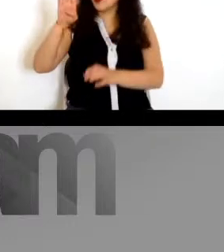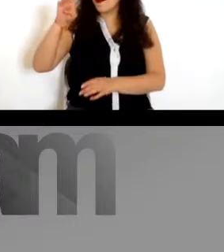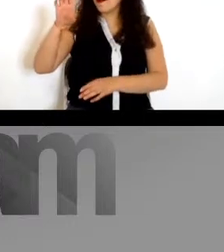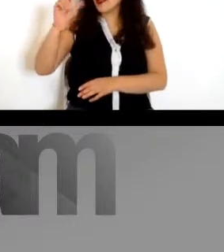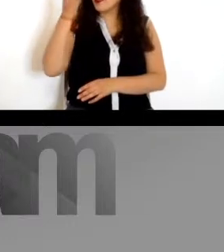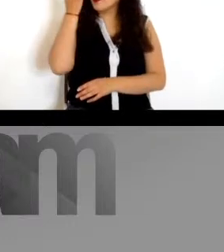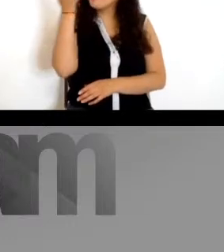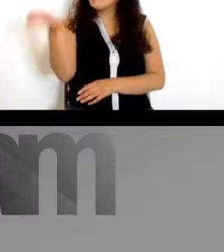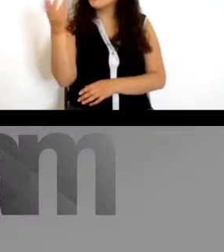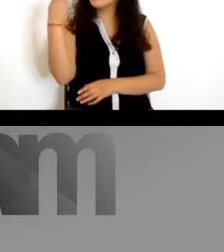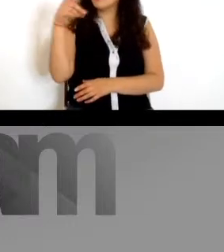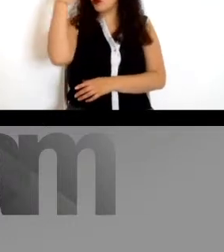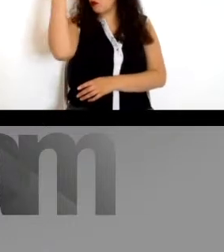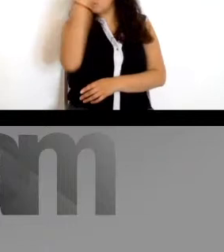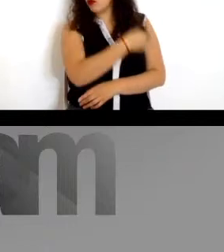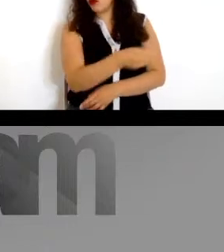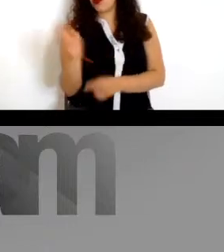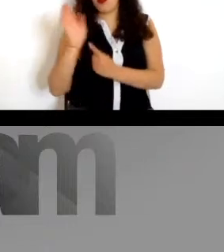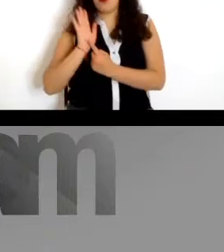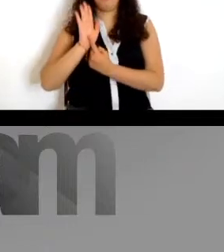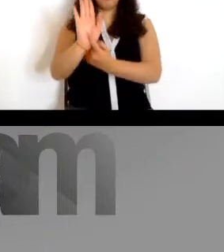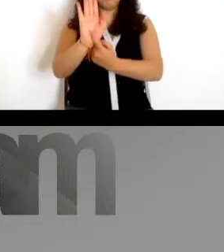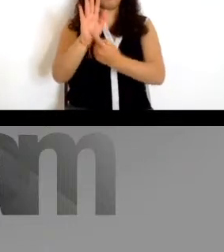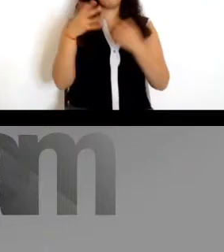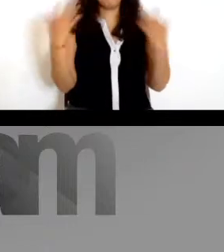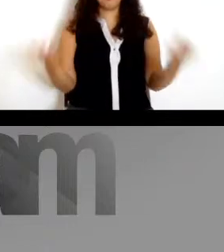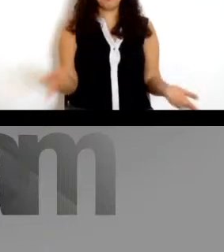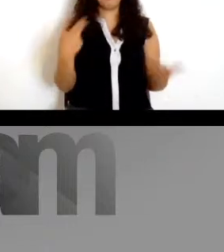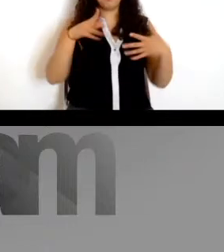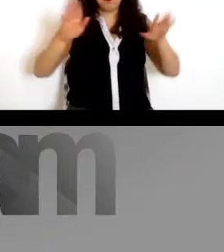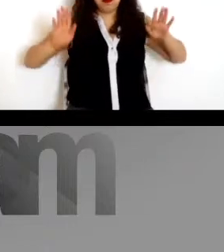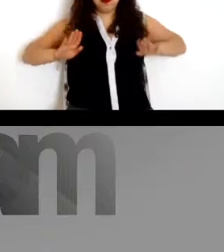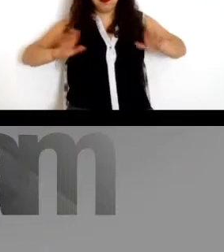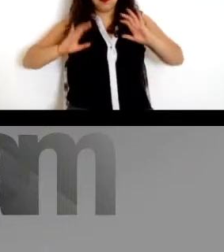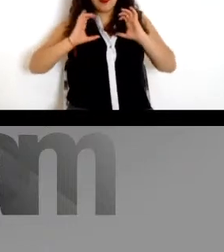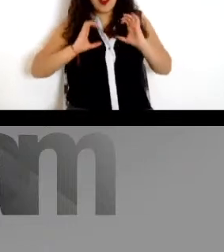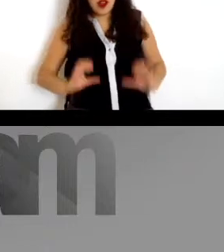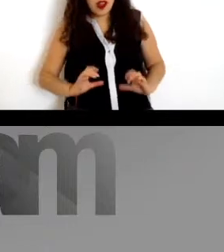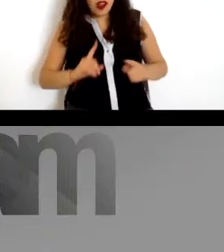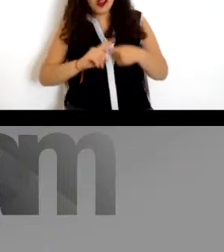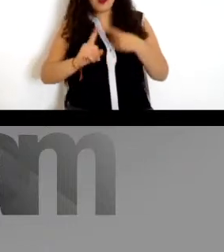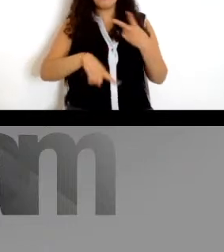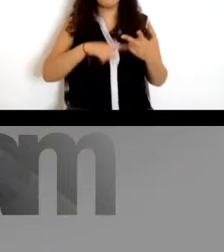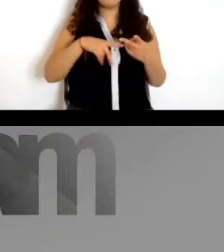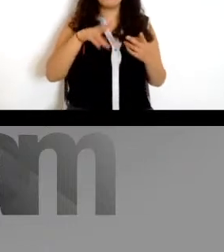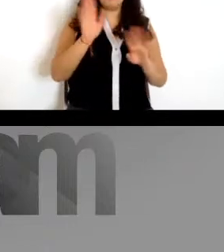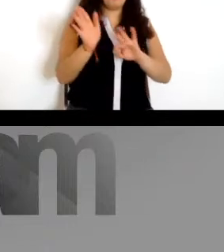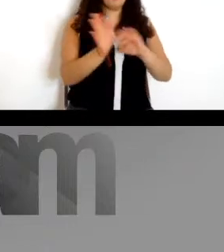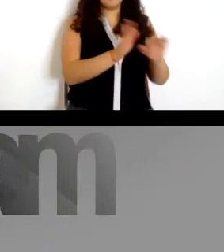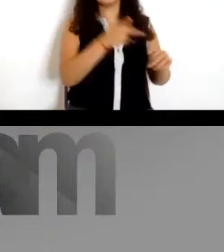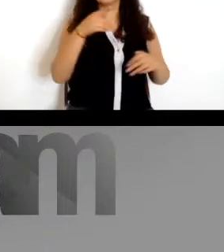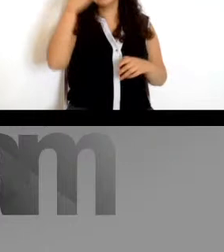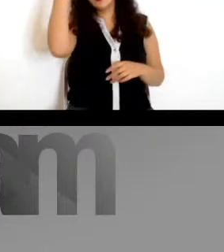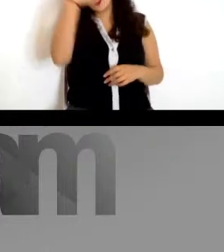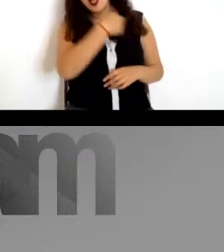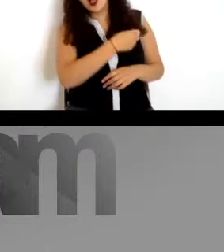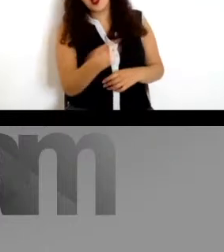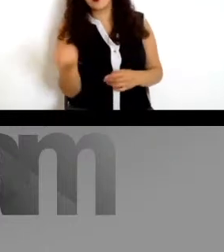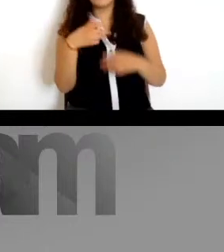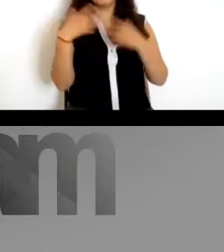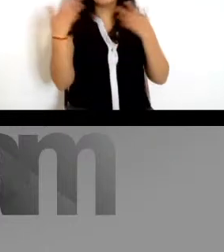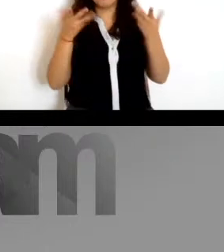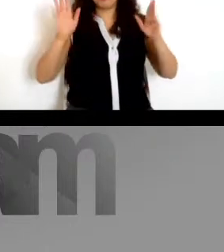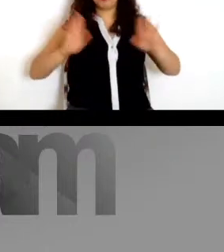demostrar su talento, más allá de su condición física, demostrar su talento, demostrar sus habilidades y por